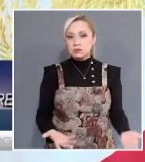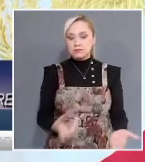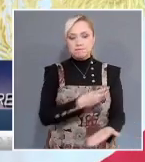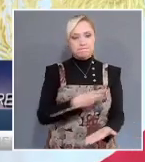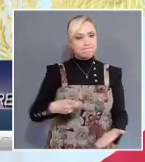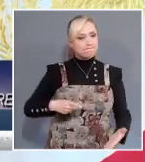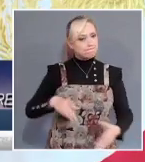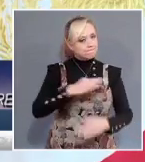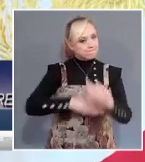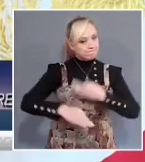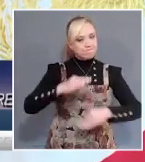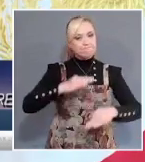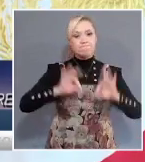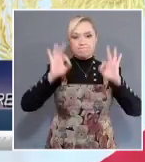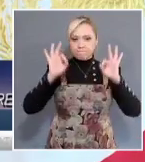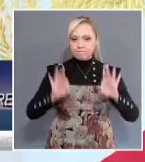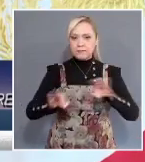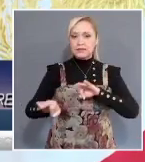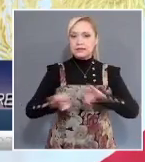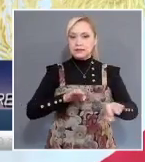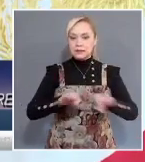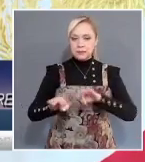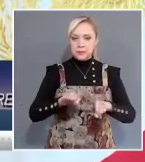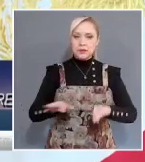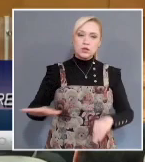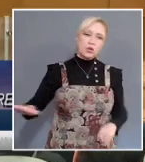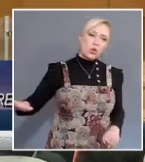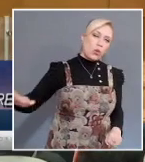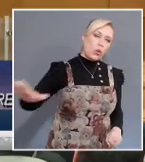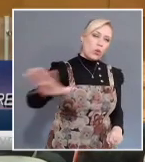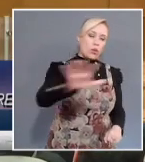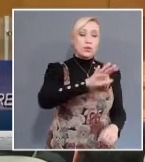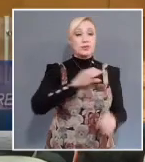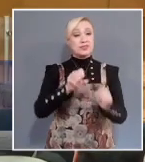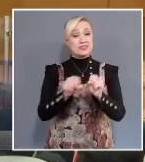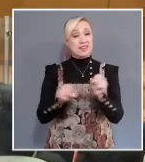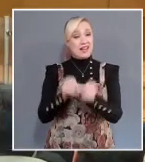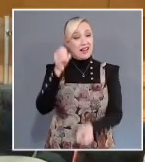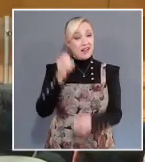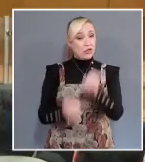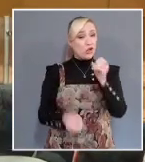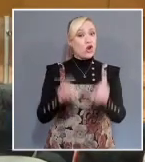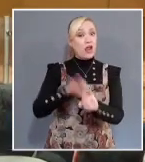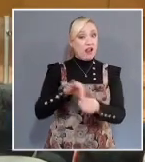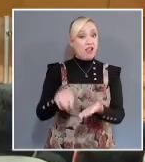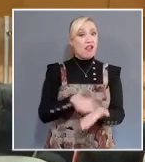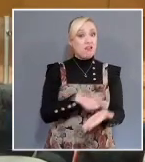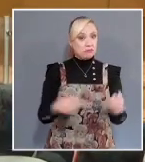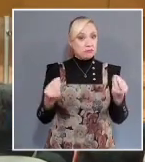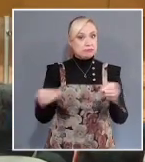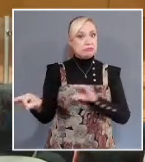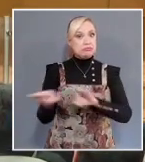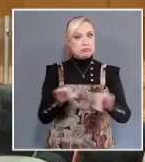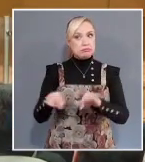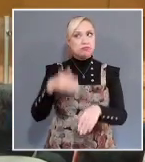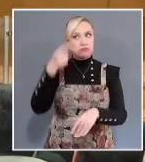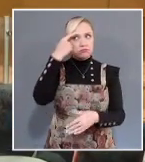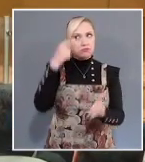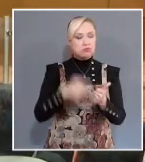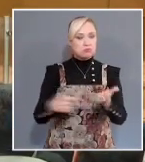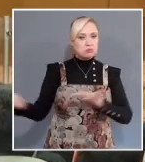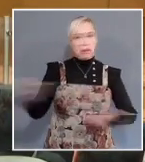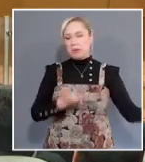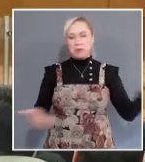directamente las cargas de trabajo de todas las salas del tribunal electoral la presidenta de la sala regional Monterrey informó sobre la recepción de